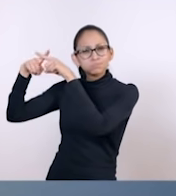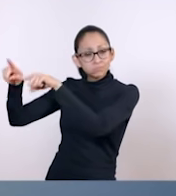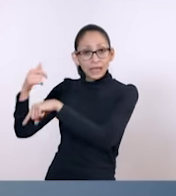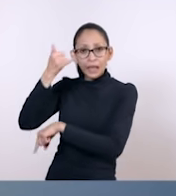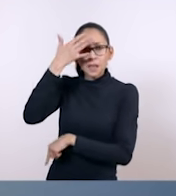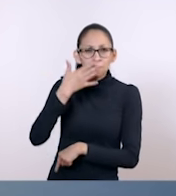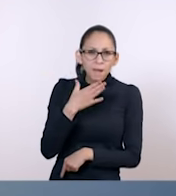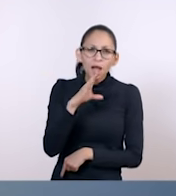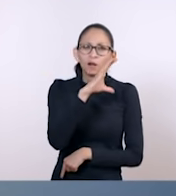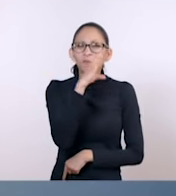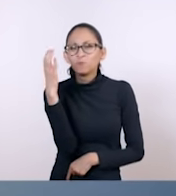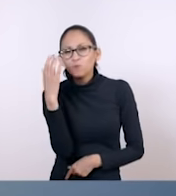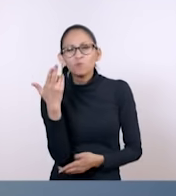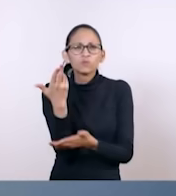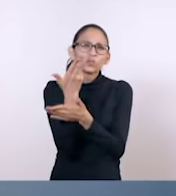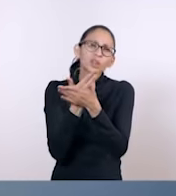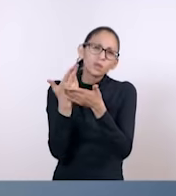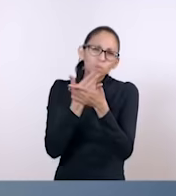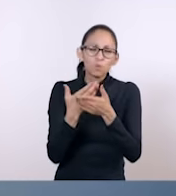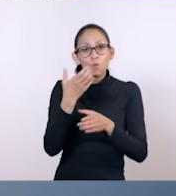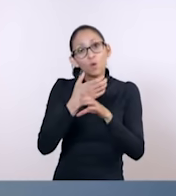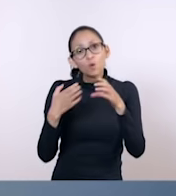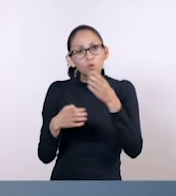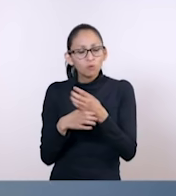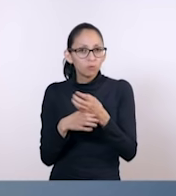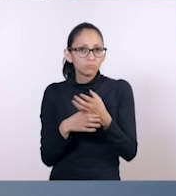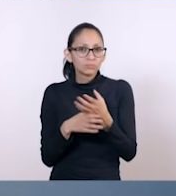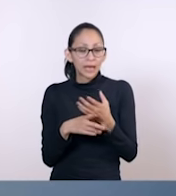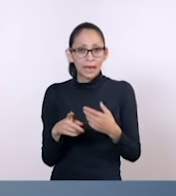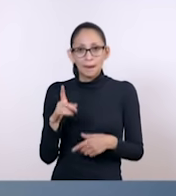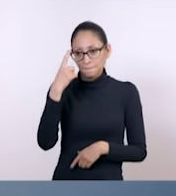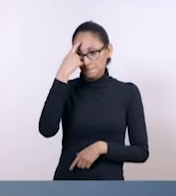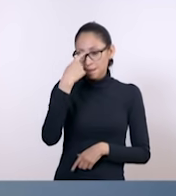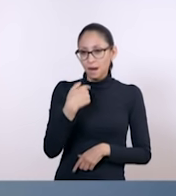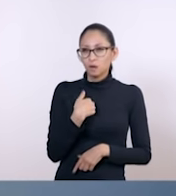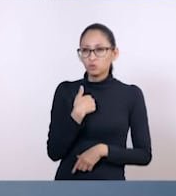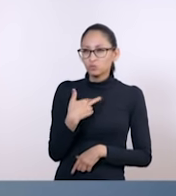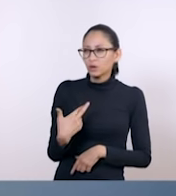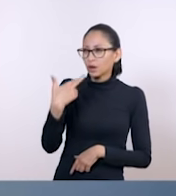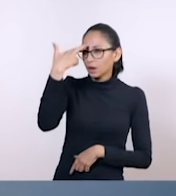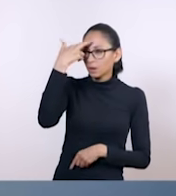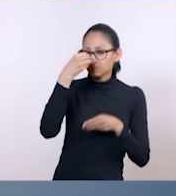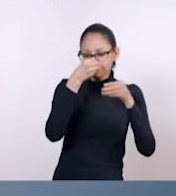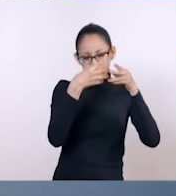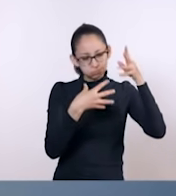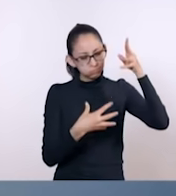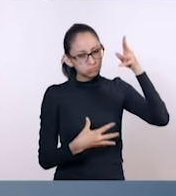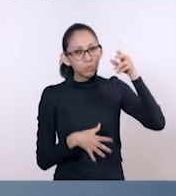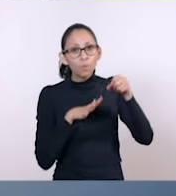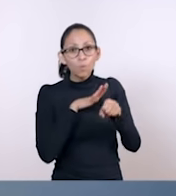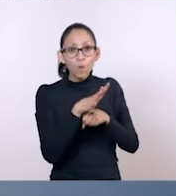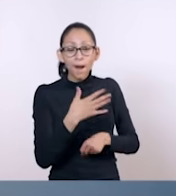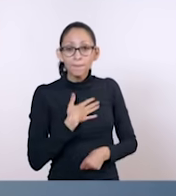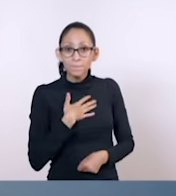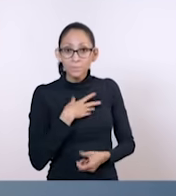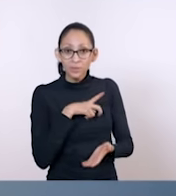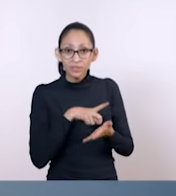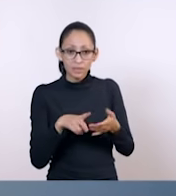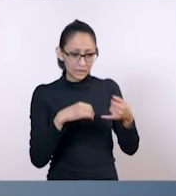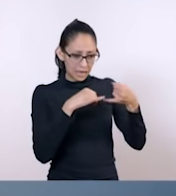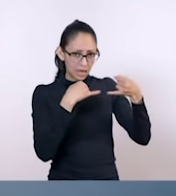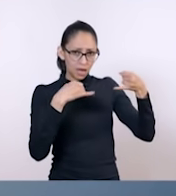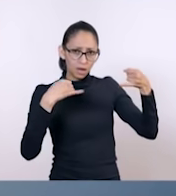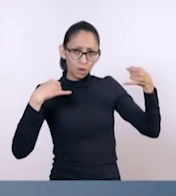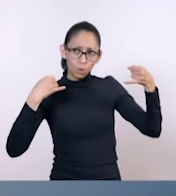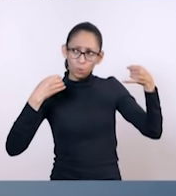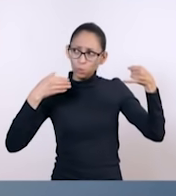fotografías, dibujos, objetos que nos ayuden a hablar de todos los derechos que tenemos y este hilo puede